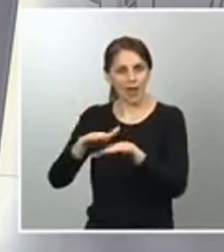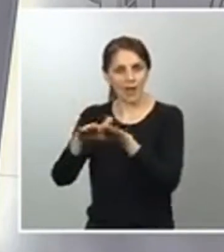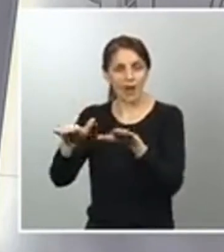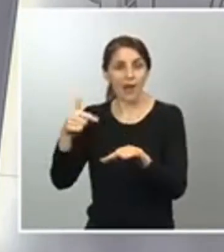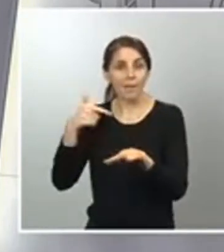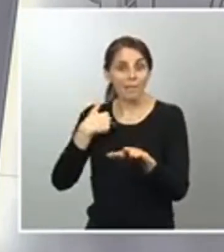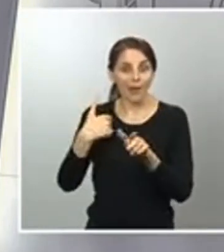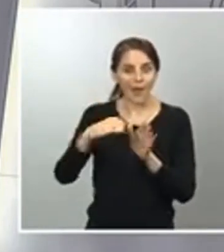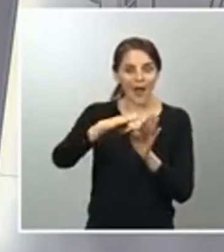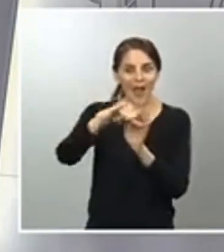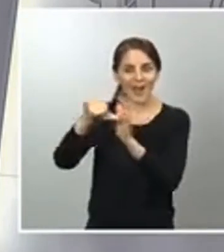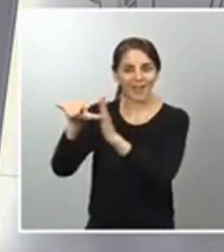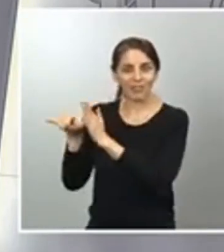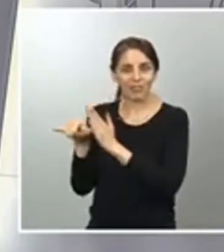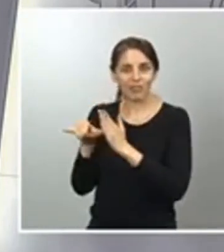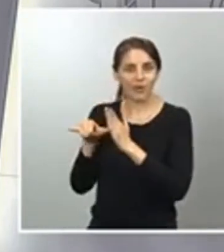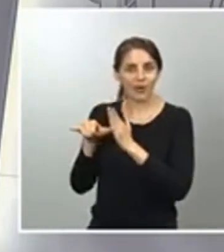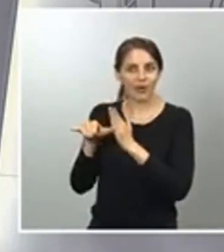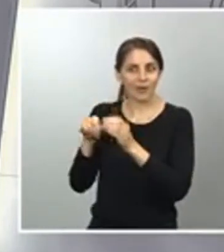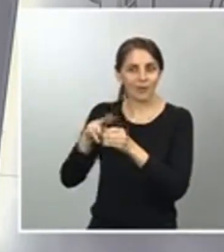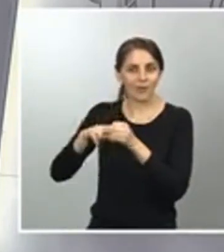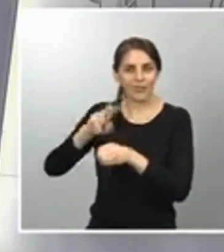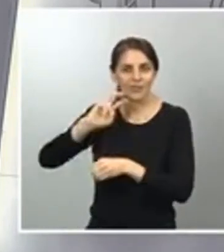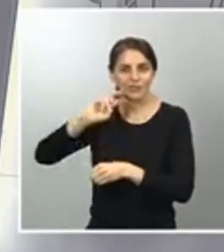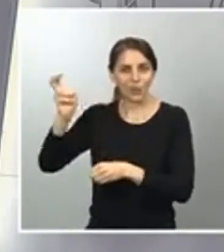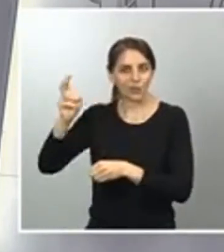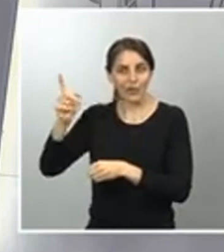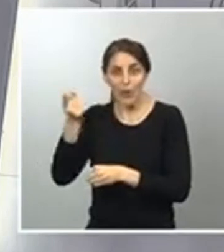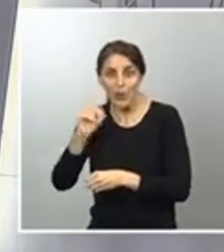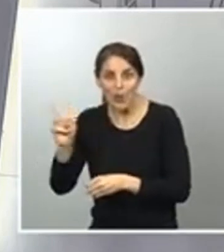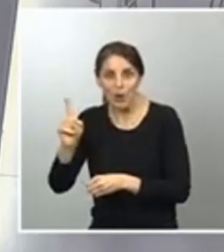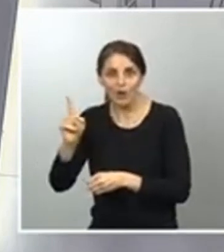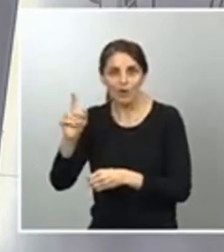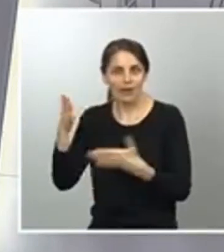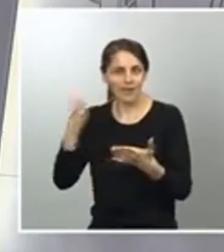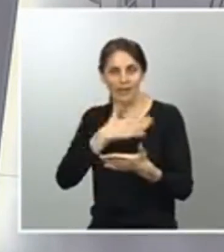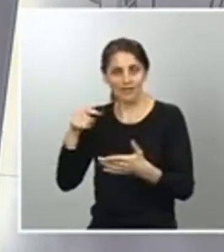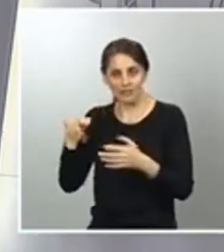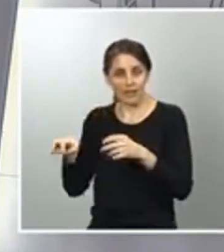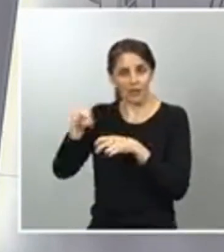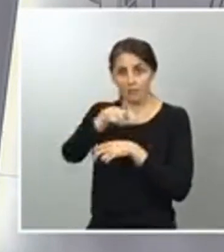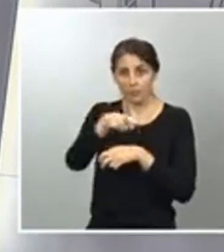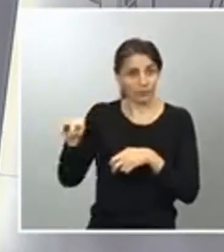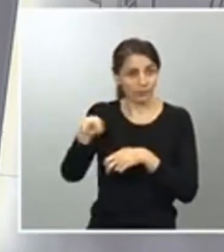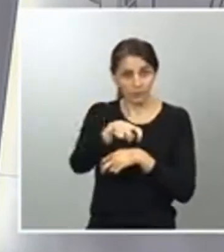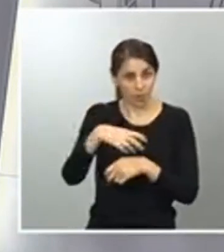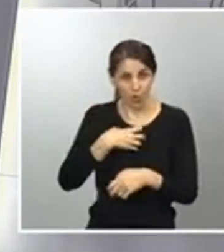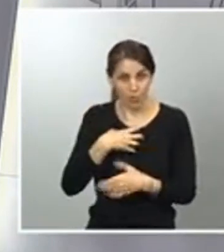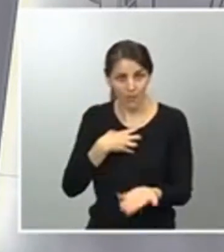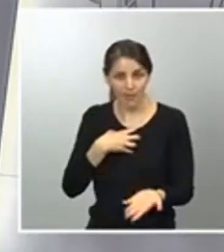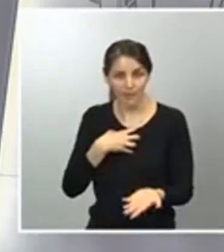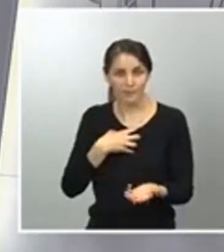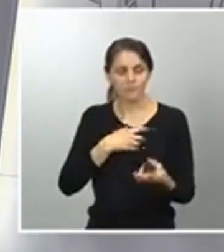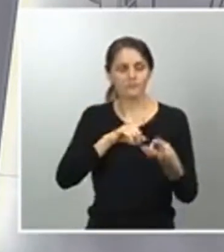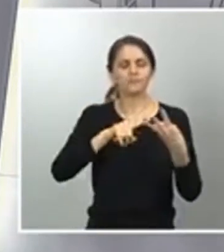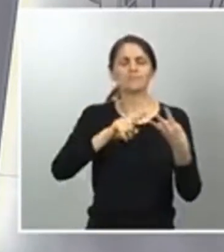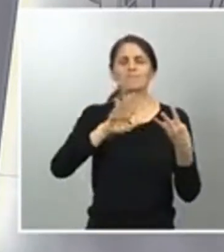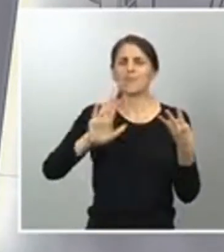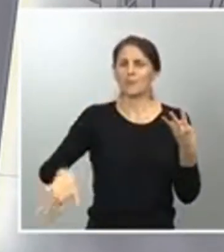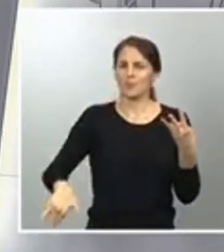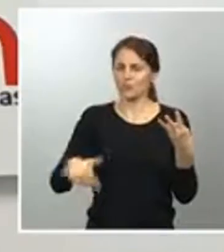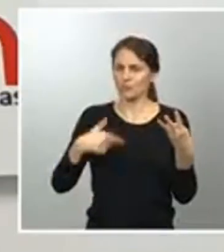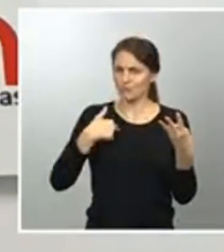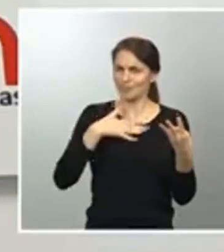no se puede acceder a esos servicios. Y también a nivel político le quería preguntar, creo que no quedó claro en la conferencia de presidentes